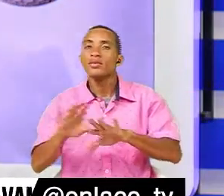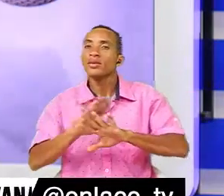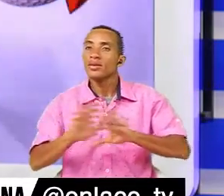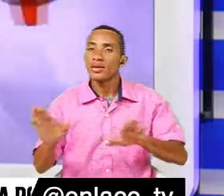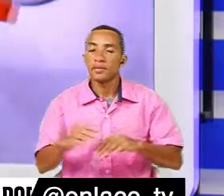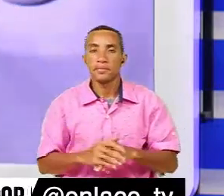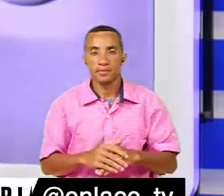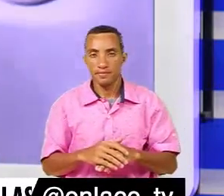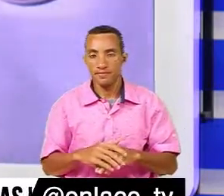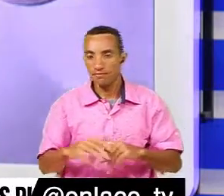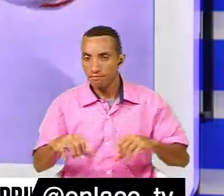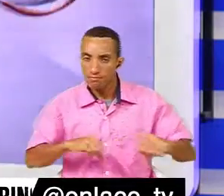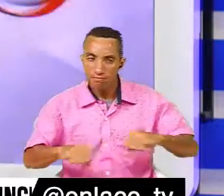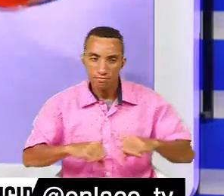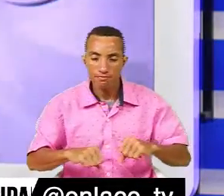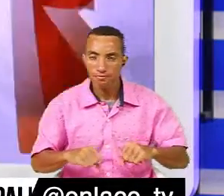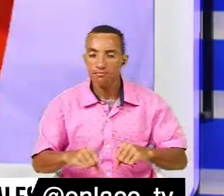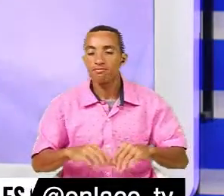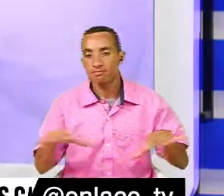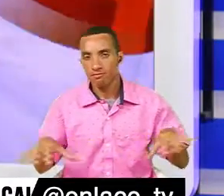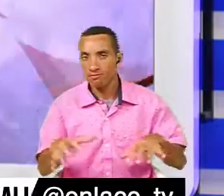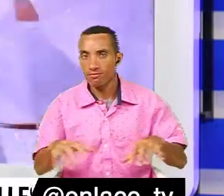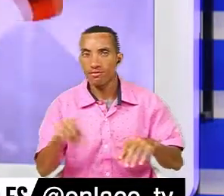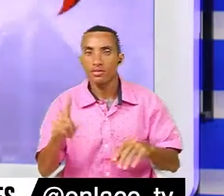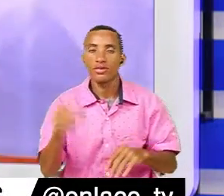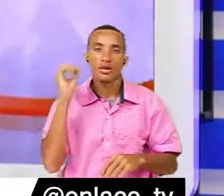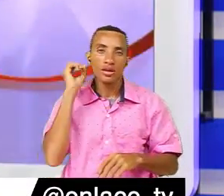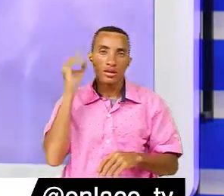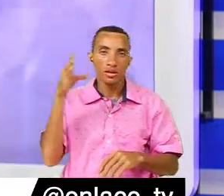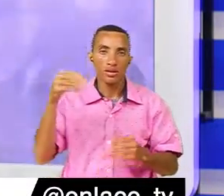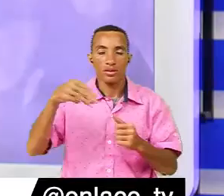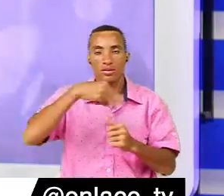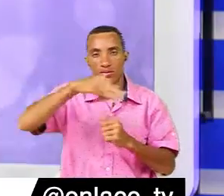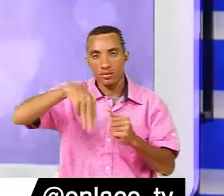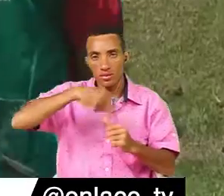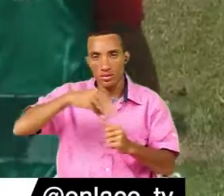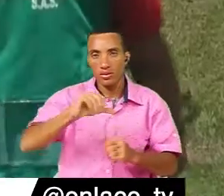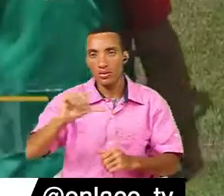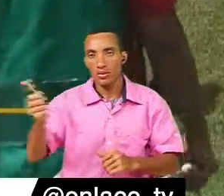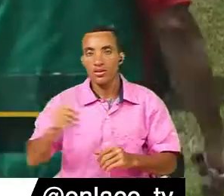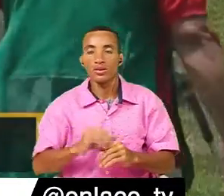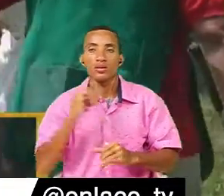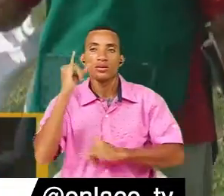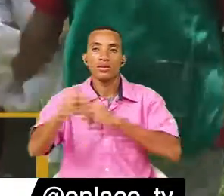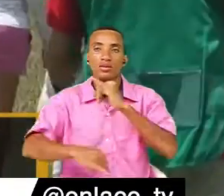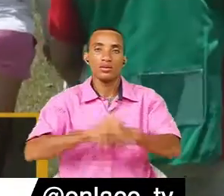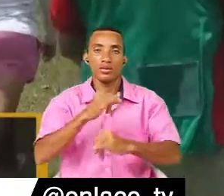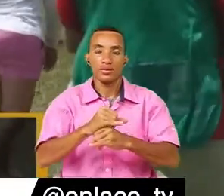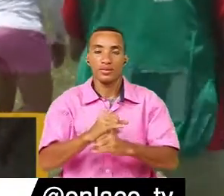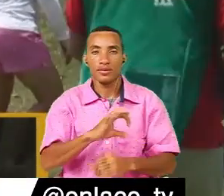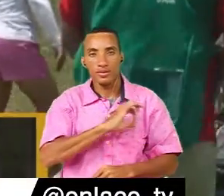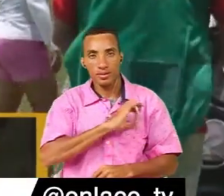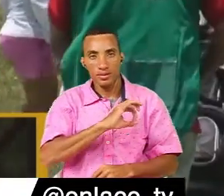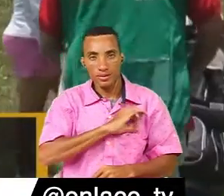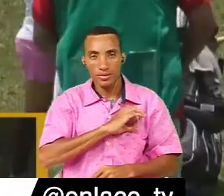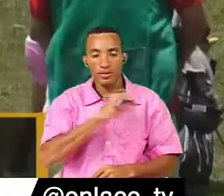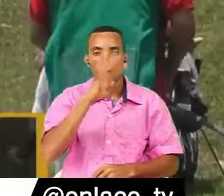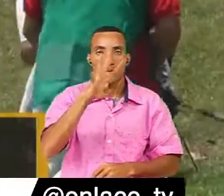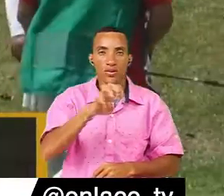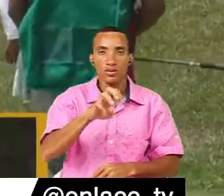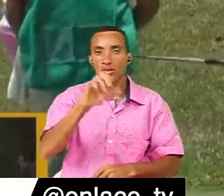Puerto Petrolero, tanto en el Club Miramar como en el Club Internacional. El sábado 9 y domingo 10 de julio próximo, el